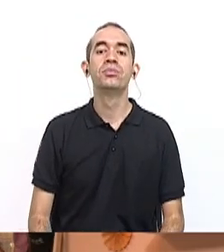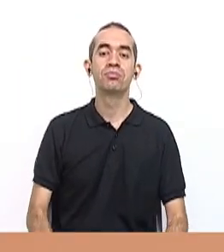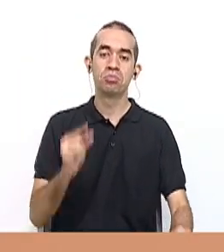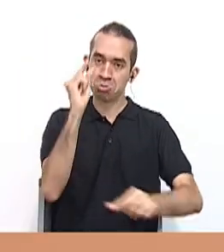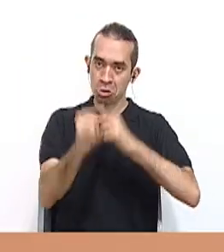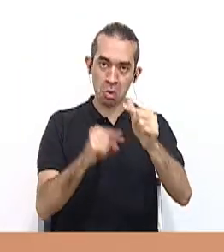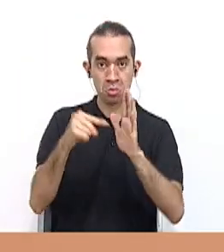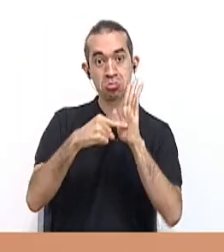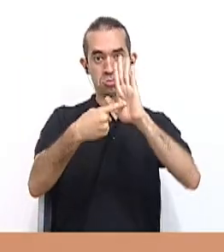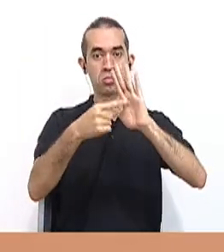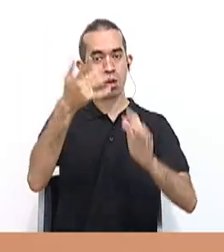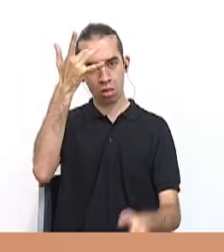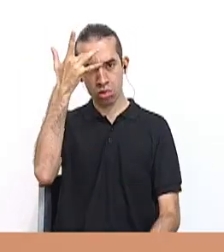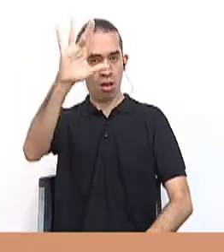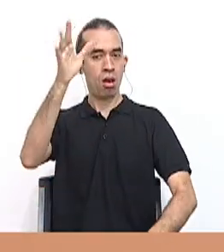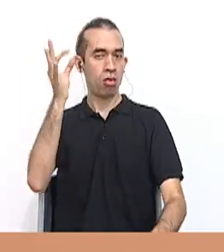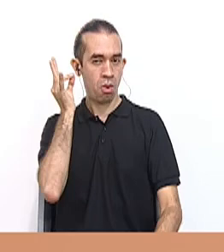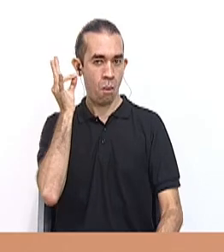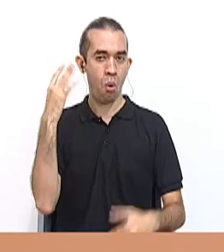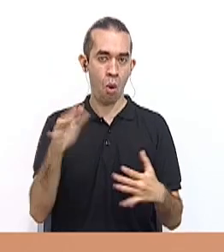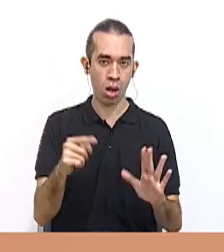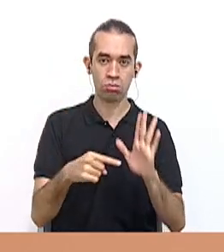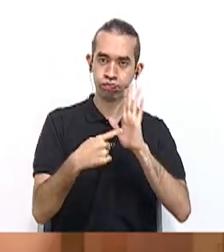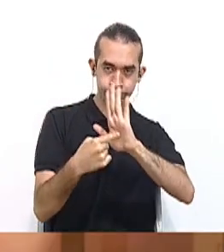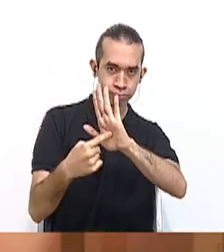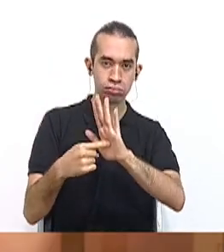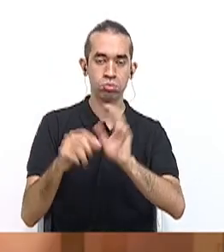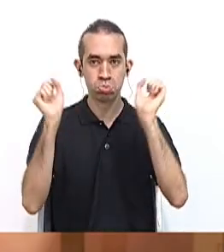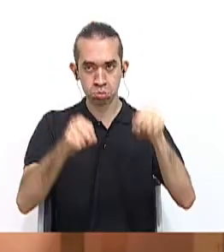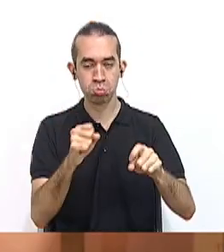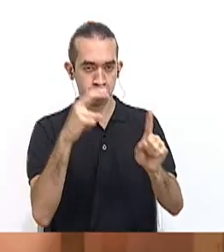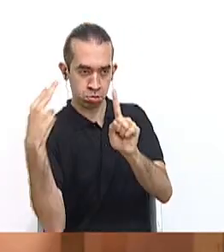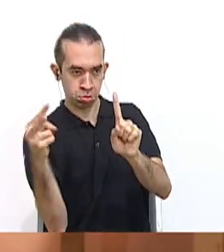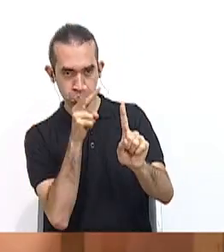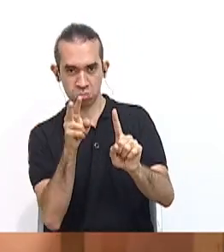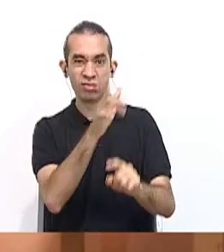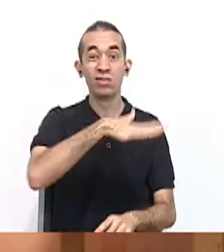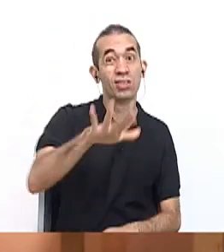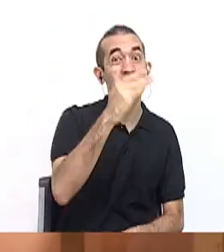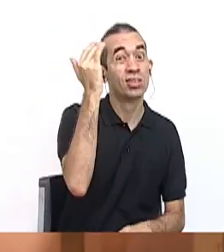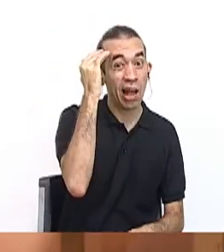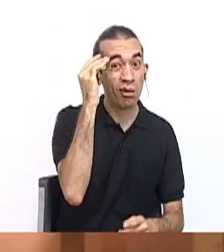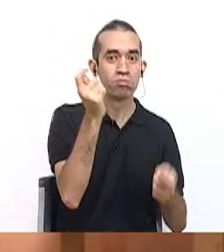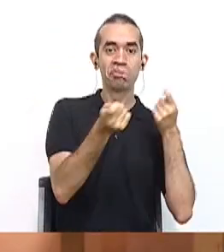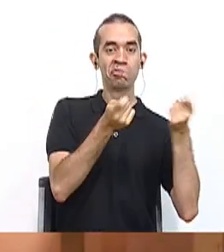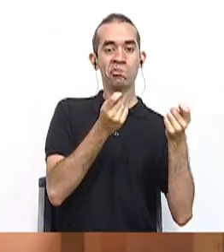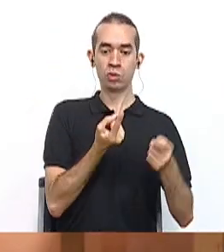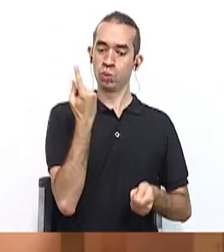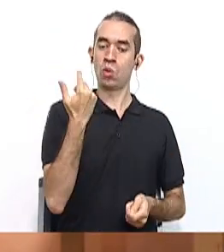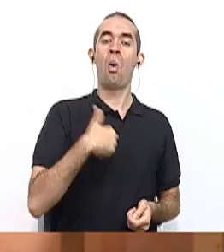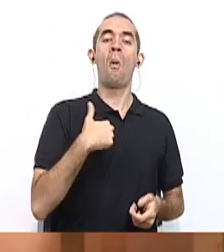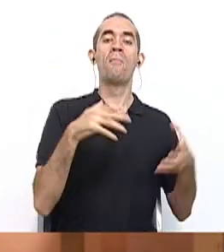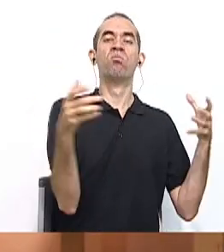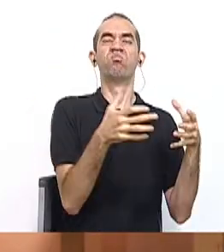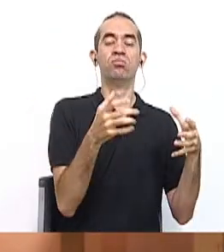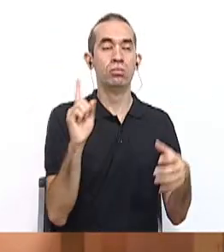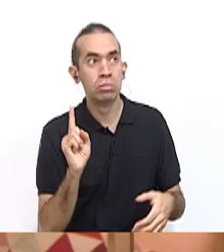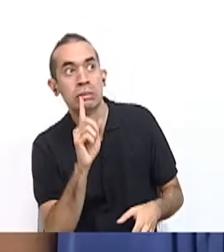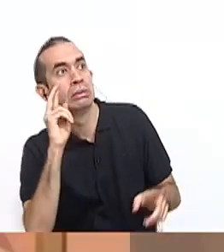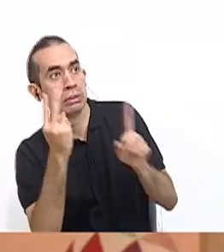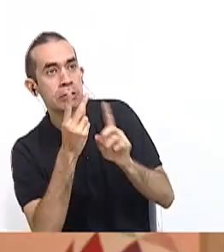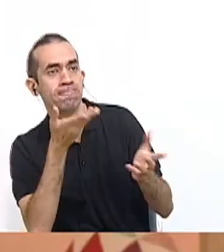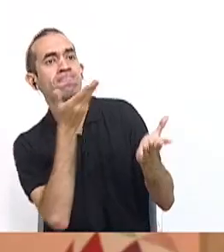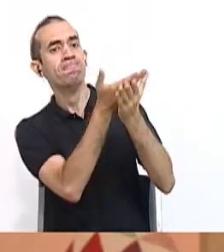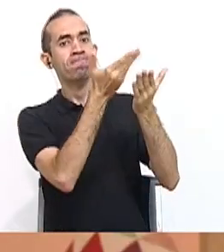una mujer inteligente y capaz de ver diferentes puntos de vista en situaciones donde solamente los hombres tenían cabida en ese